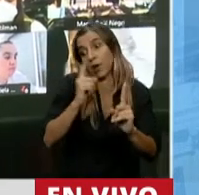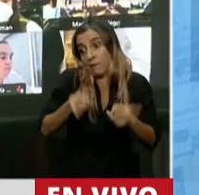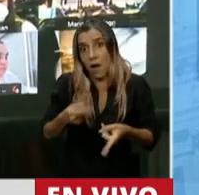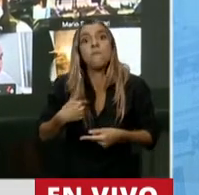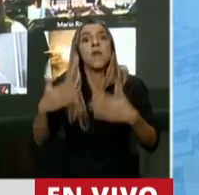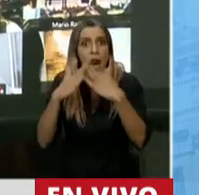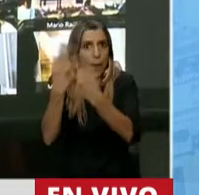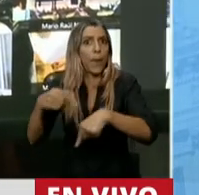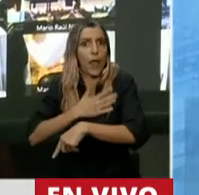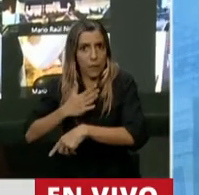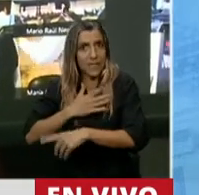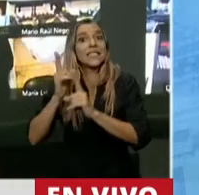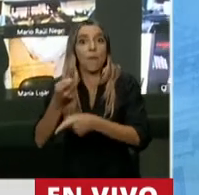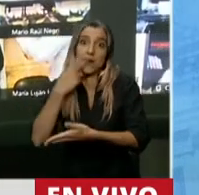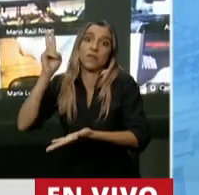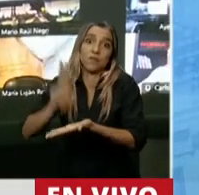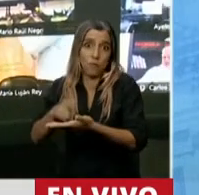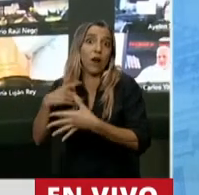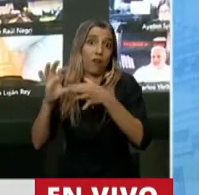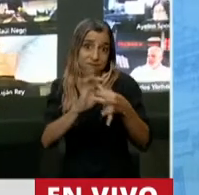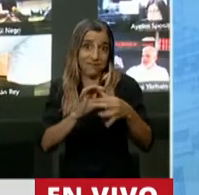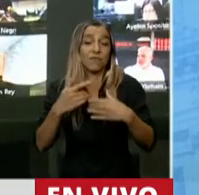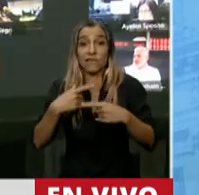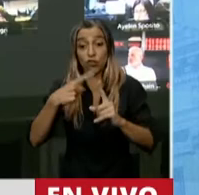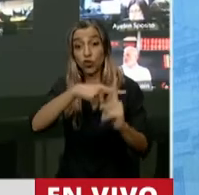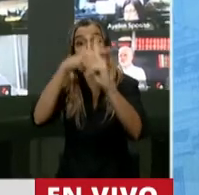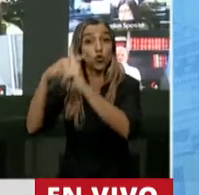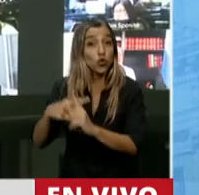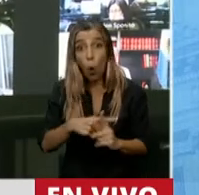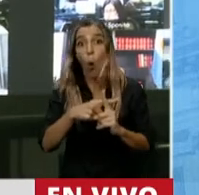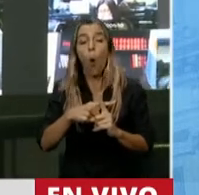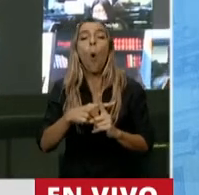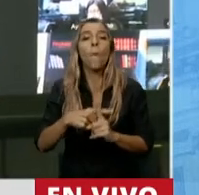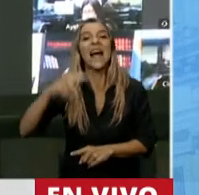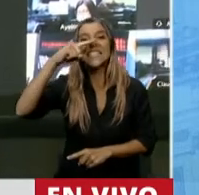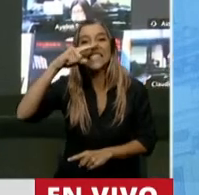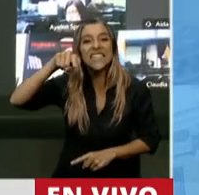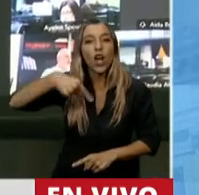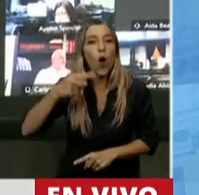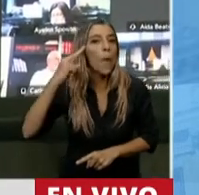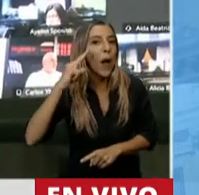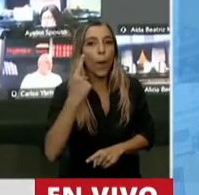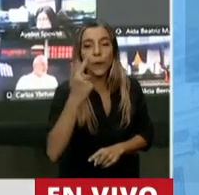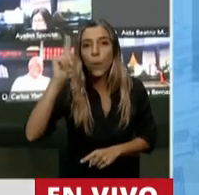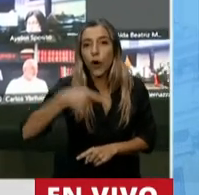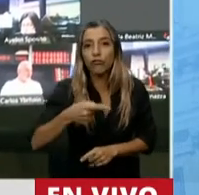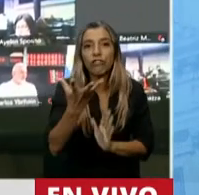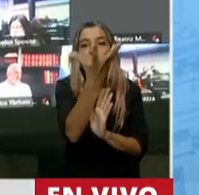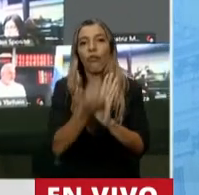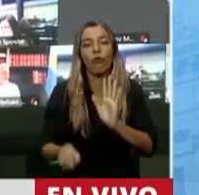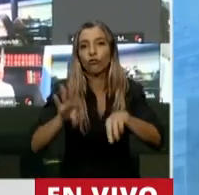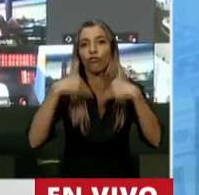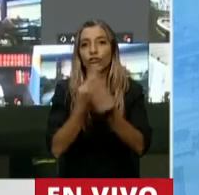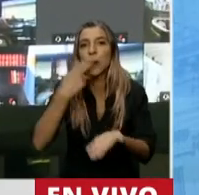personales, que también es un impuesto análogo, se va al 7,91% en el caso de bienes del país. Y cuando son de bienes